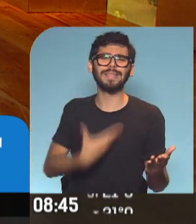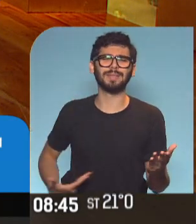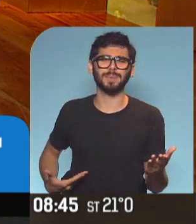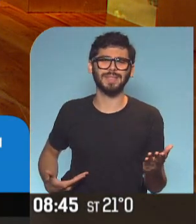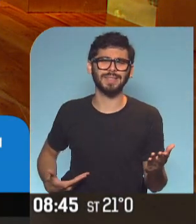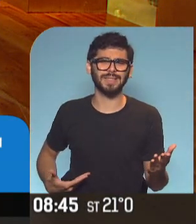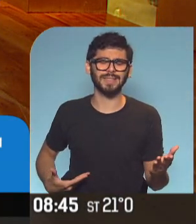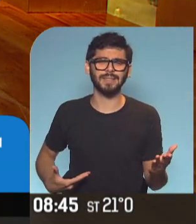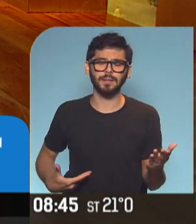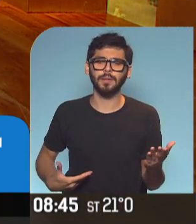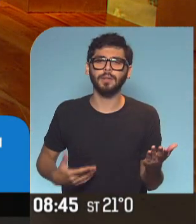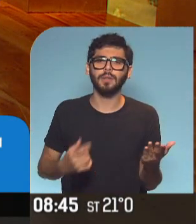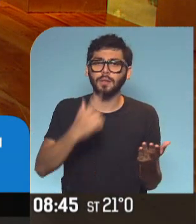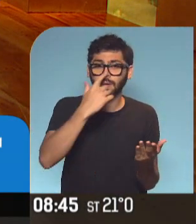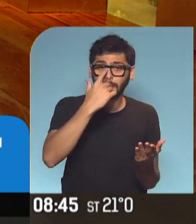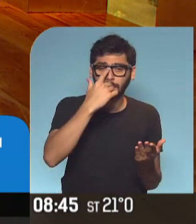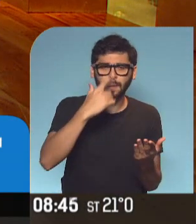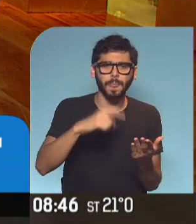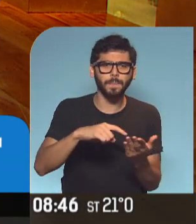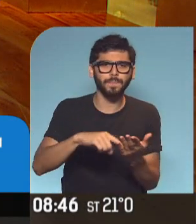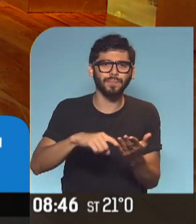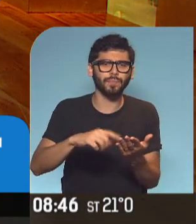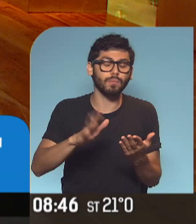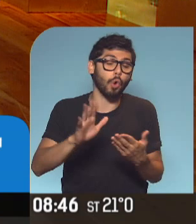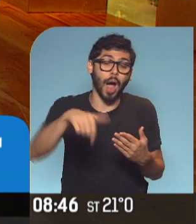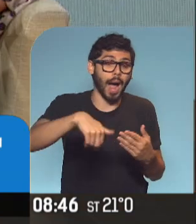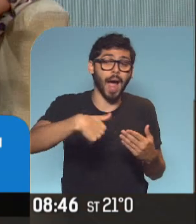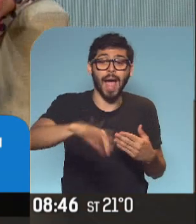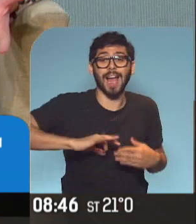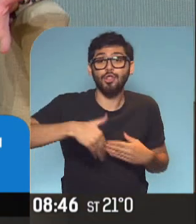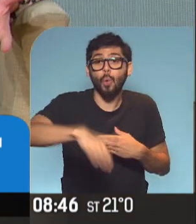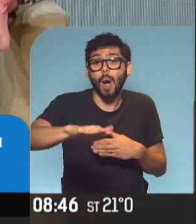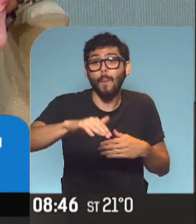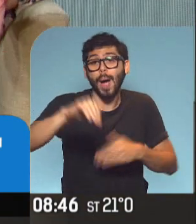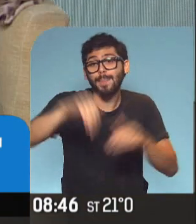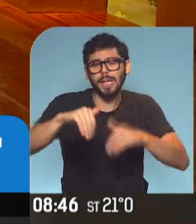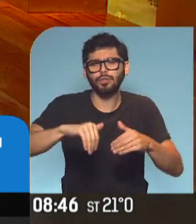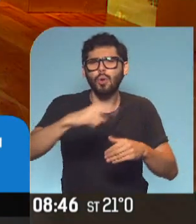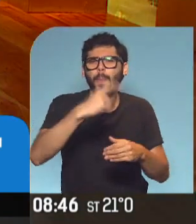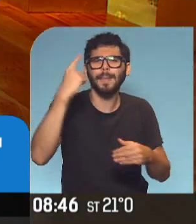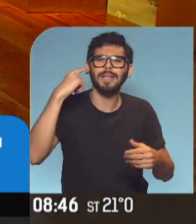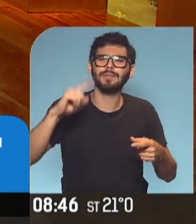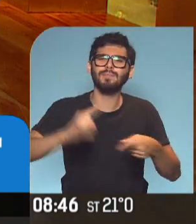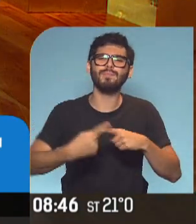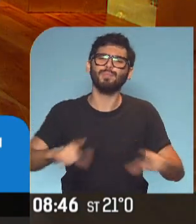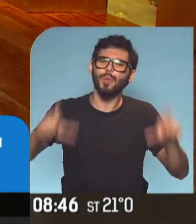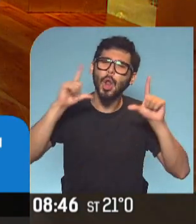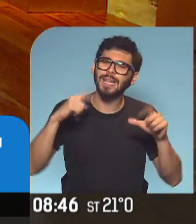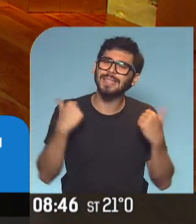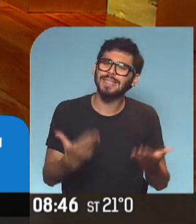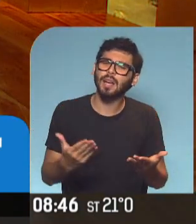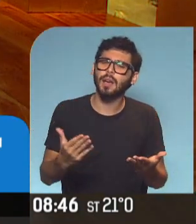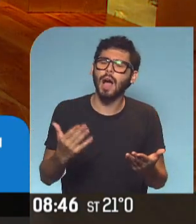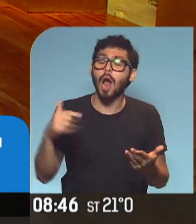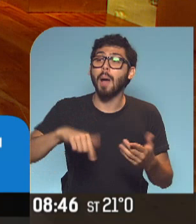la carrera política comenzó este es un año legislativo como se analiza el escenario político justamente